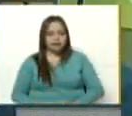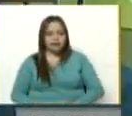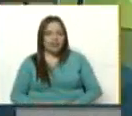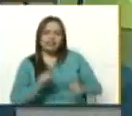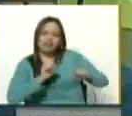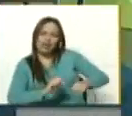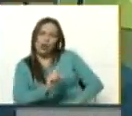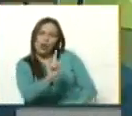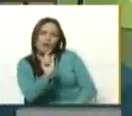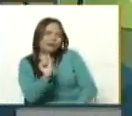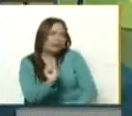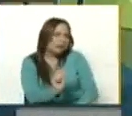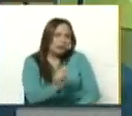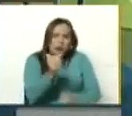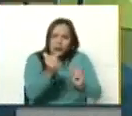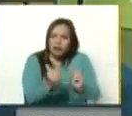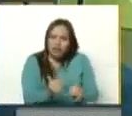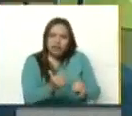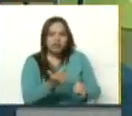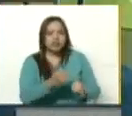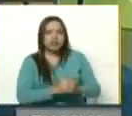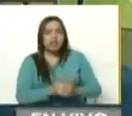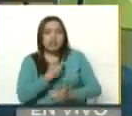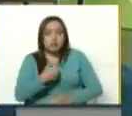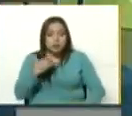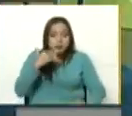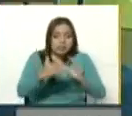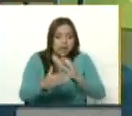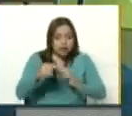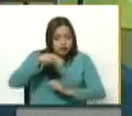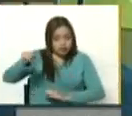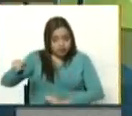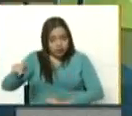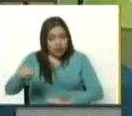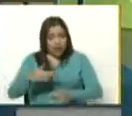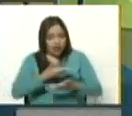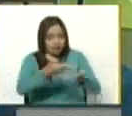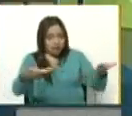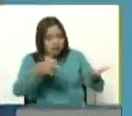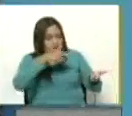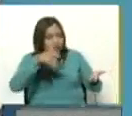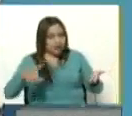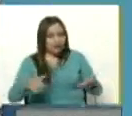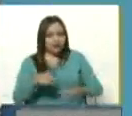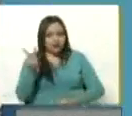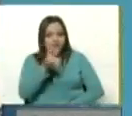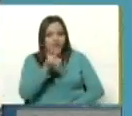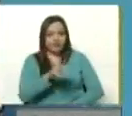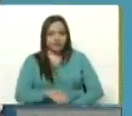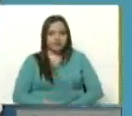de un minuto para despedir esta conversación y quiero un mensaje de usted a los venezolanos. Bueno,